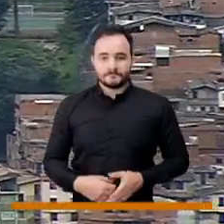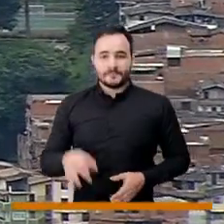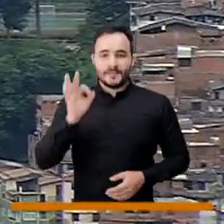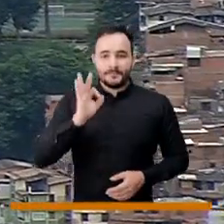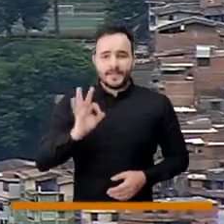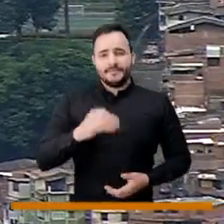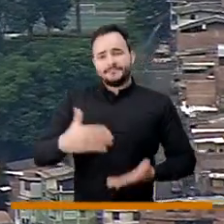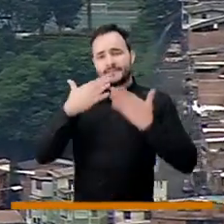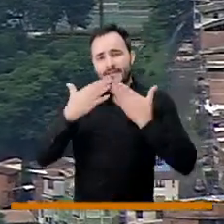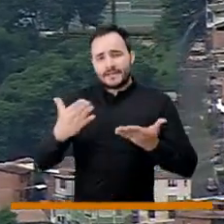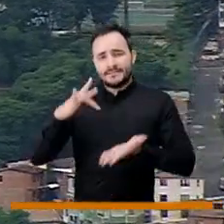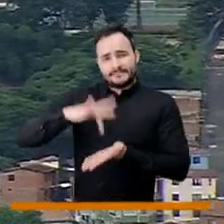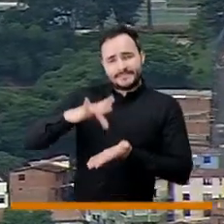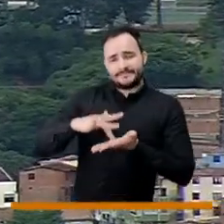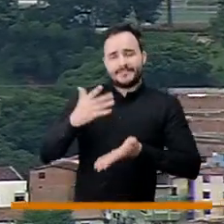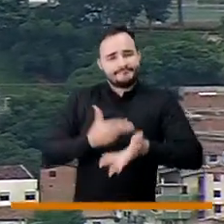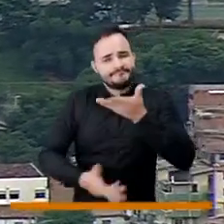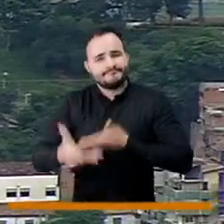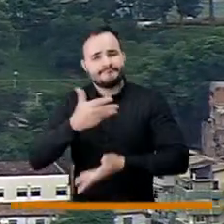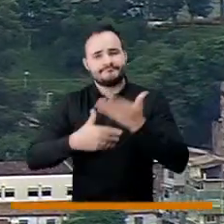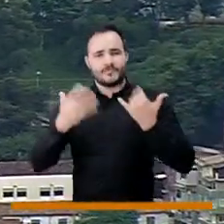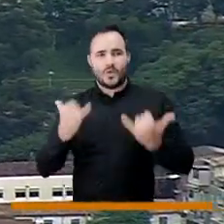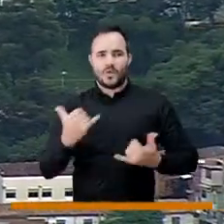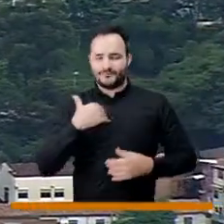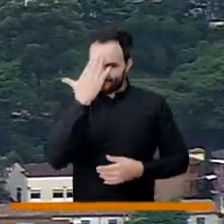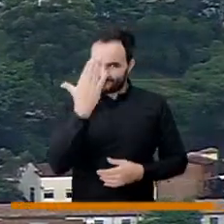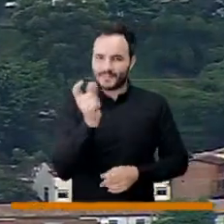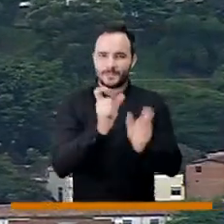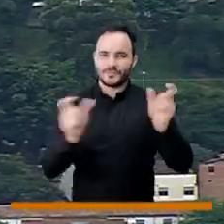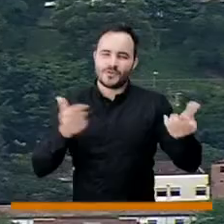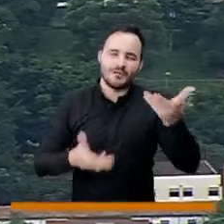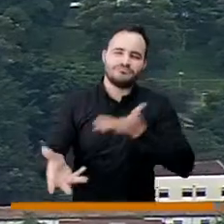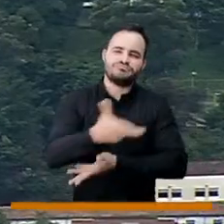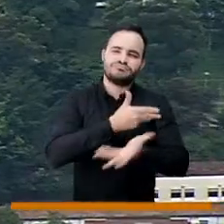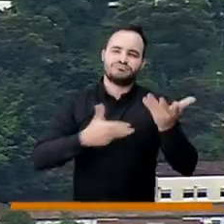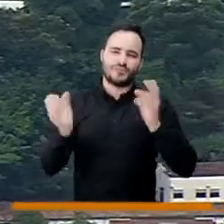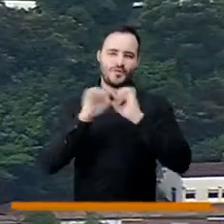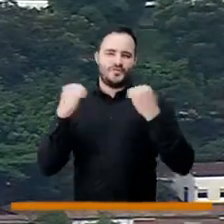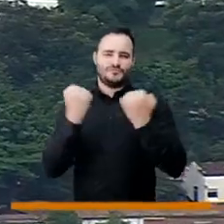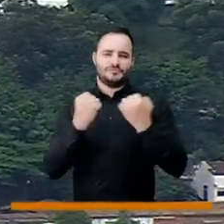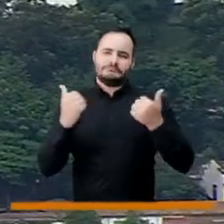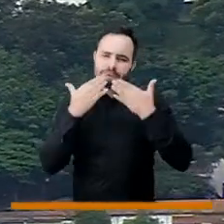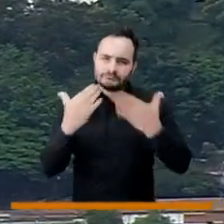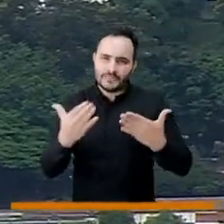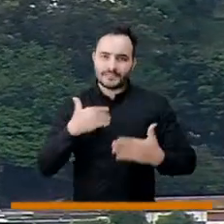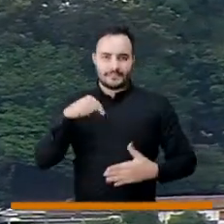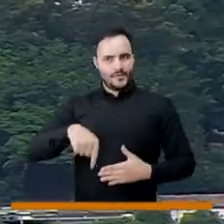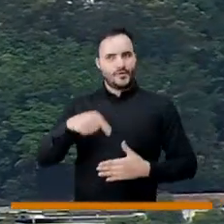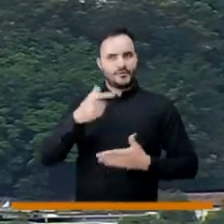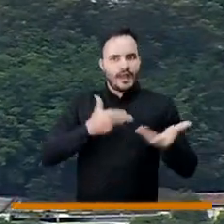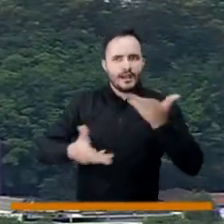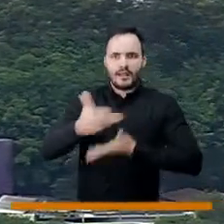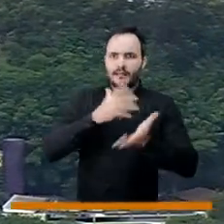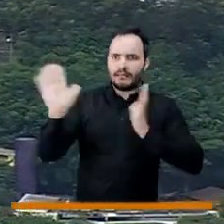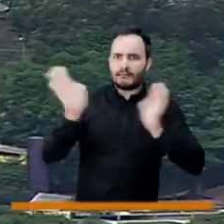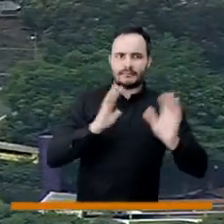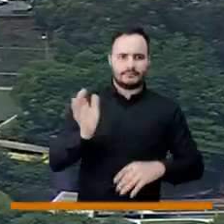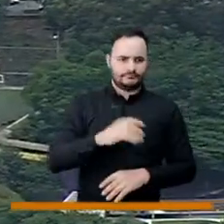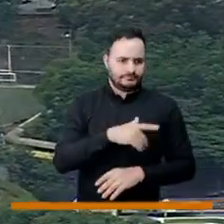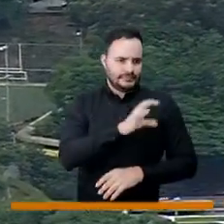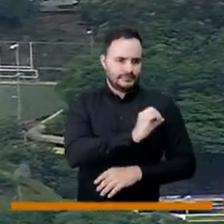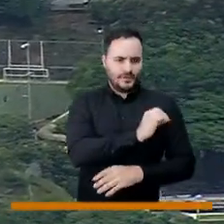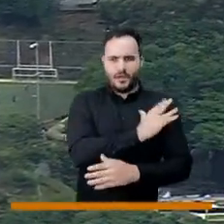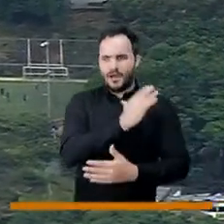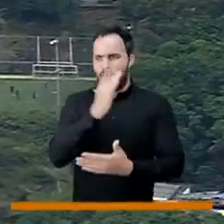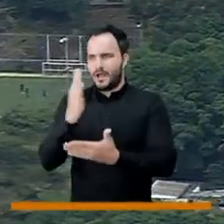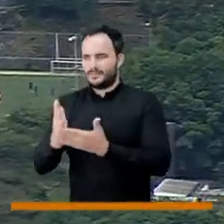concejal natal y vélez muchísimas gracias por acompañarnos en de frente a la gente en este espacio donde hemos abordado la educación desde cero